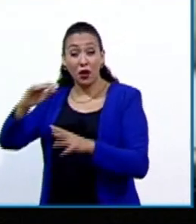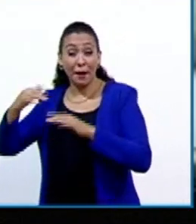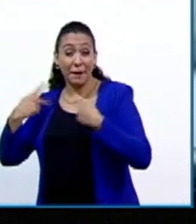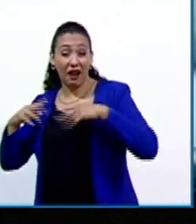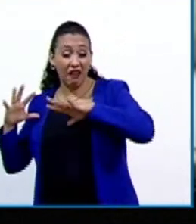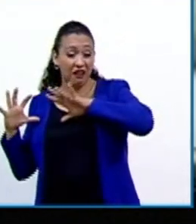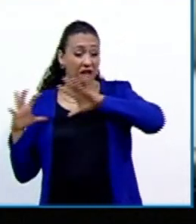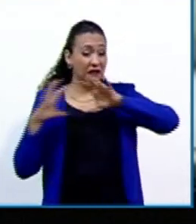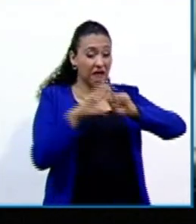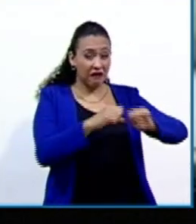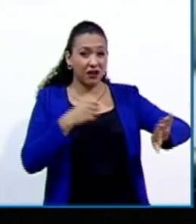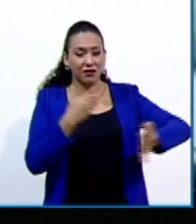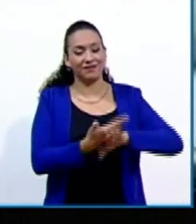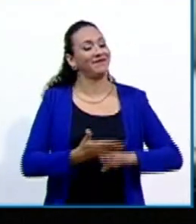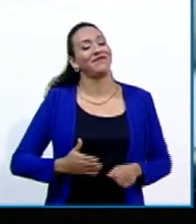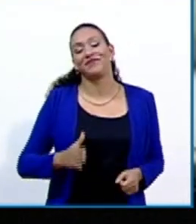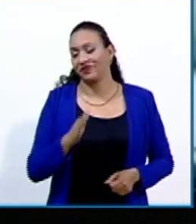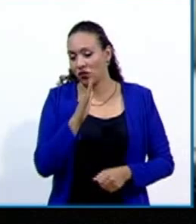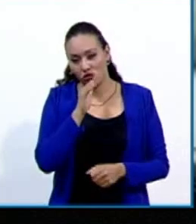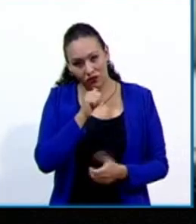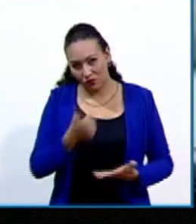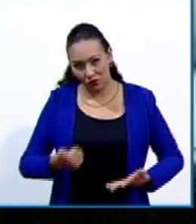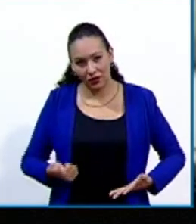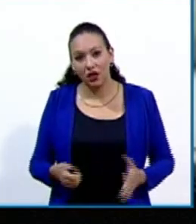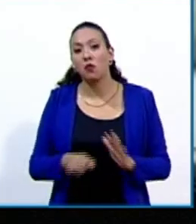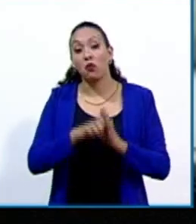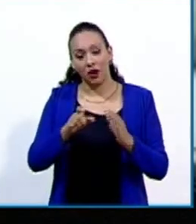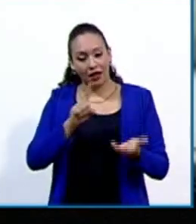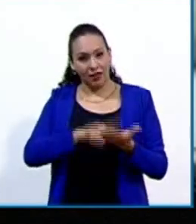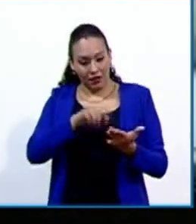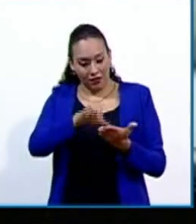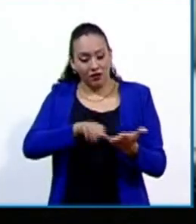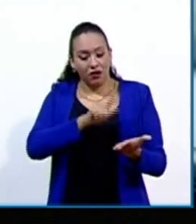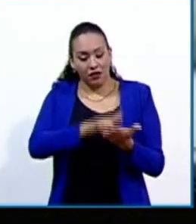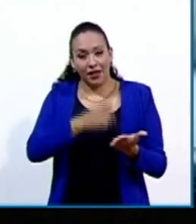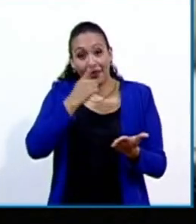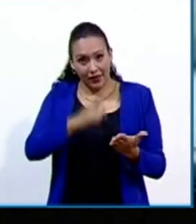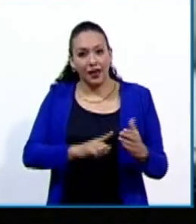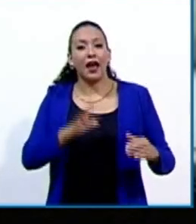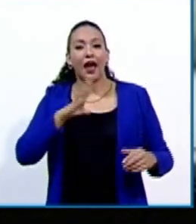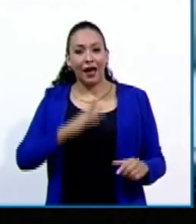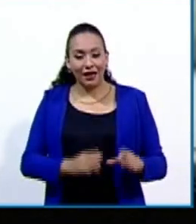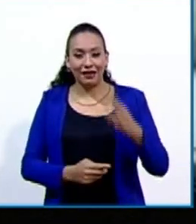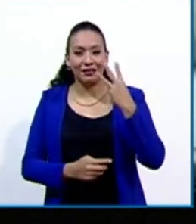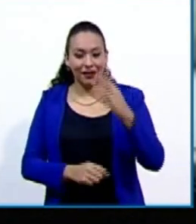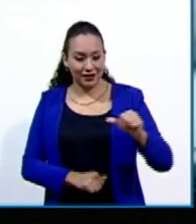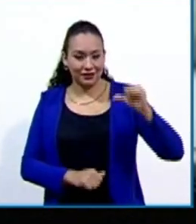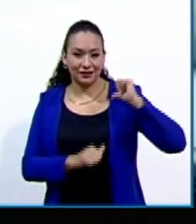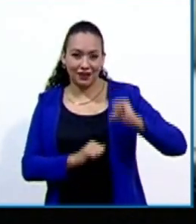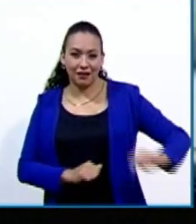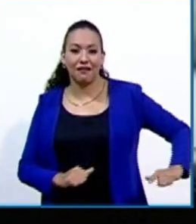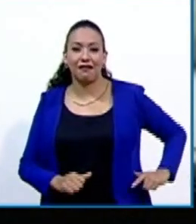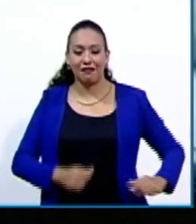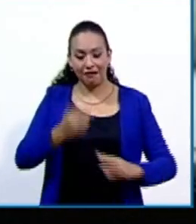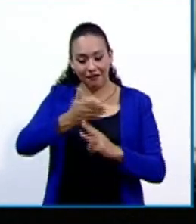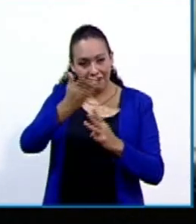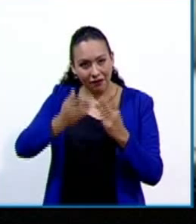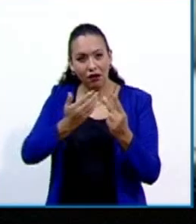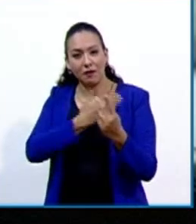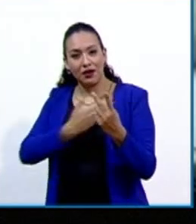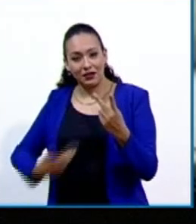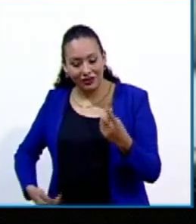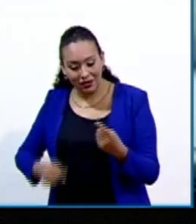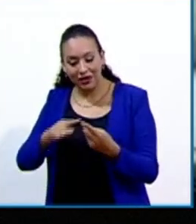como el de la separación de poderes, ¿sí? Estos graves atentados a la democracia y